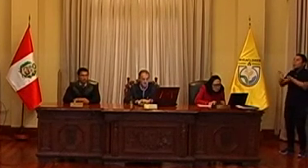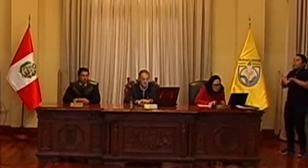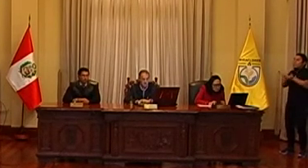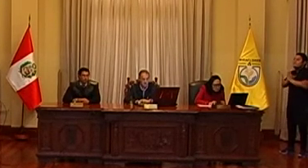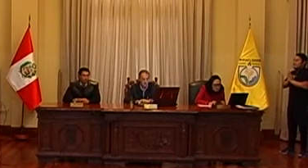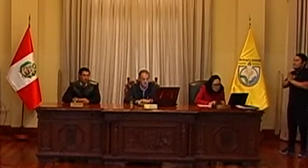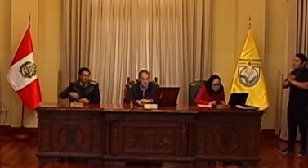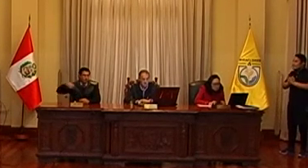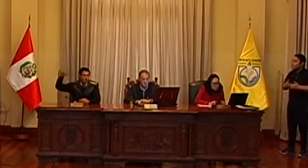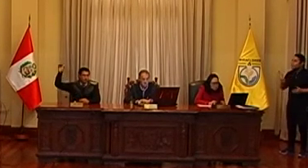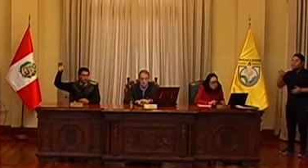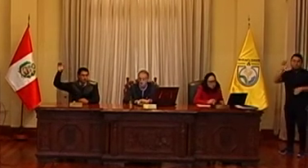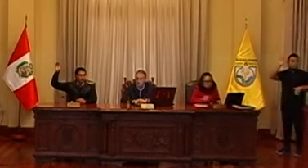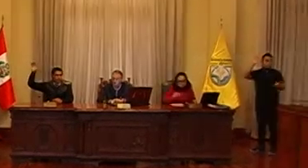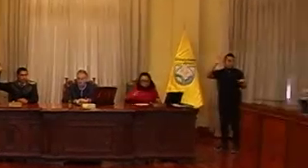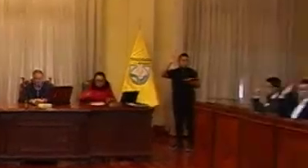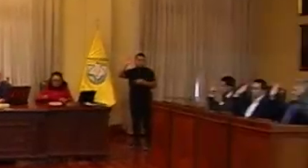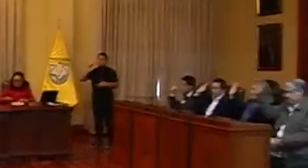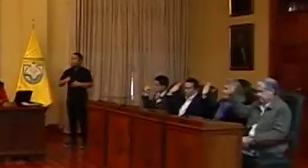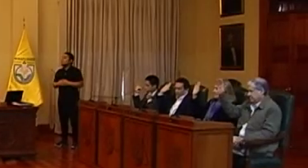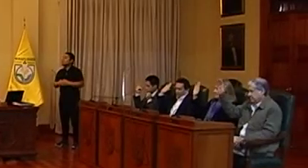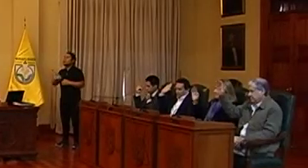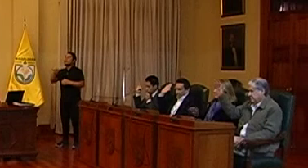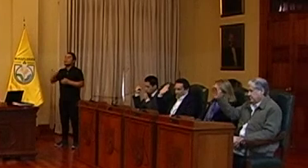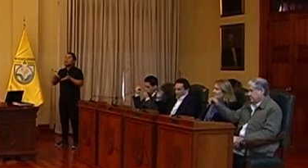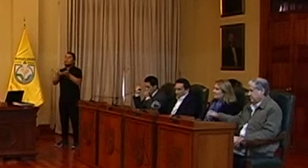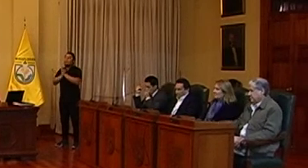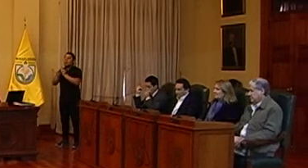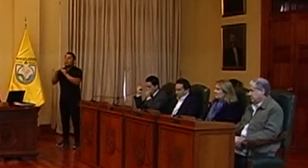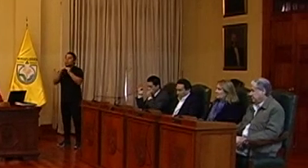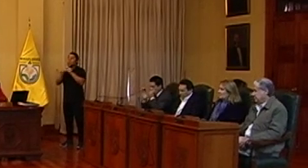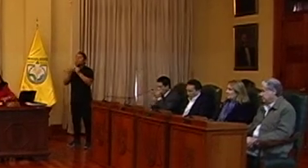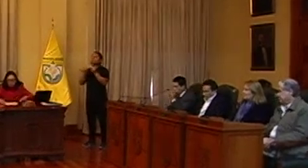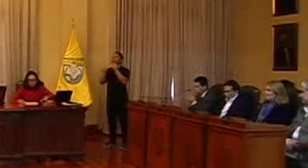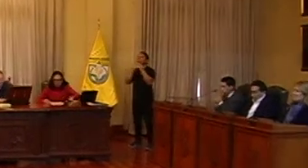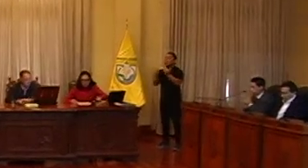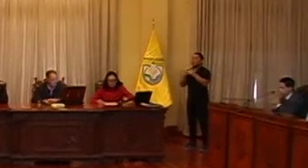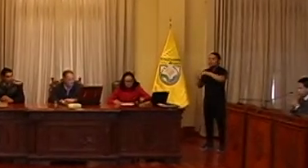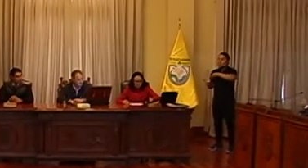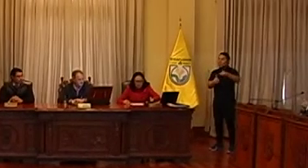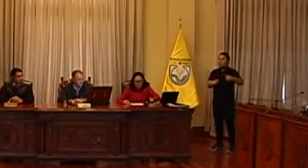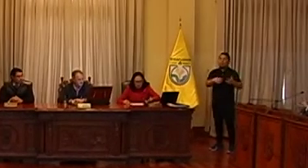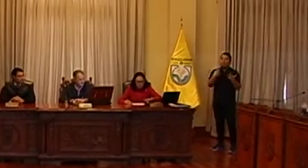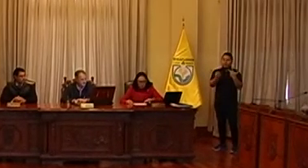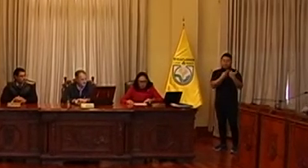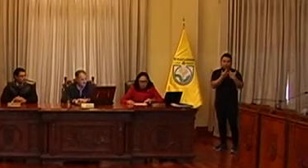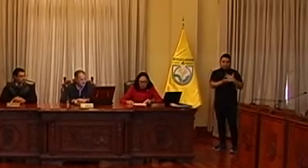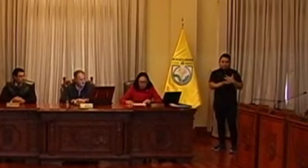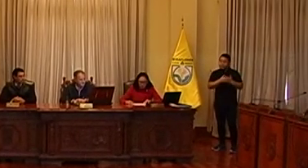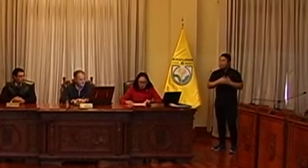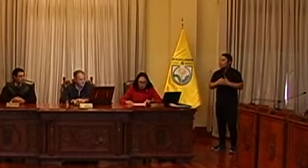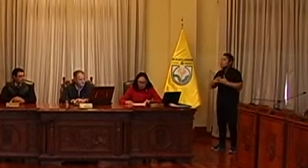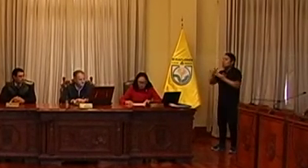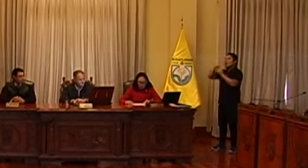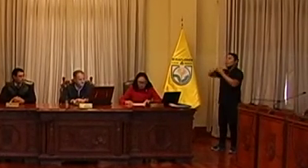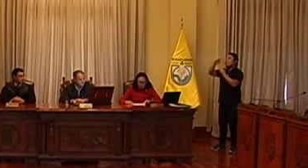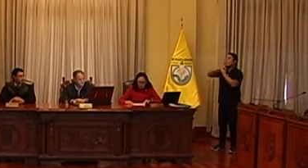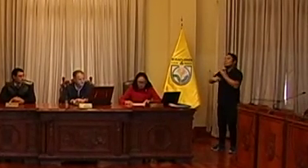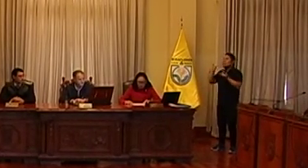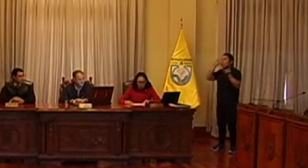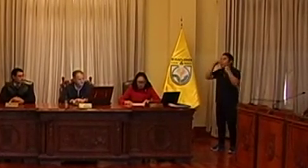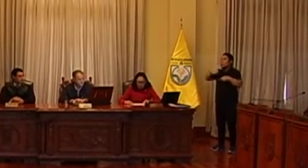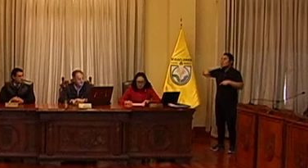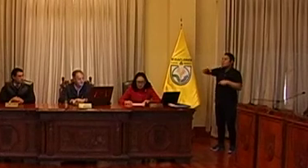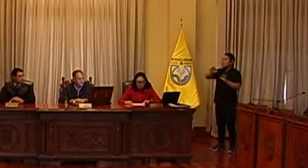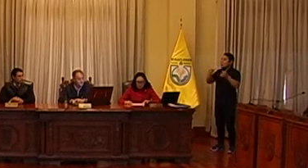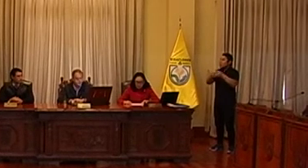no se expresan, en señal de conformidad. Se aprueba por unanimidad de votos. Muchas gracias. Siguiente punto, por favor. Proyecto de acuerdo de consejo